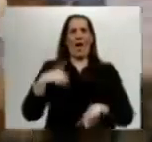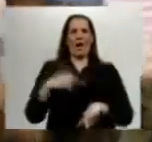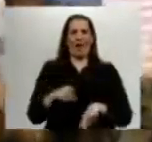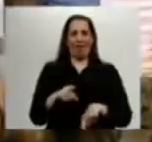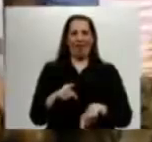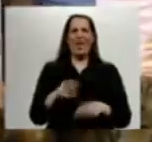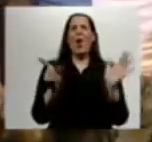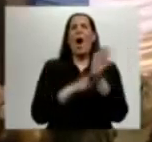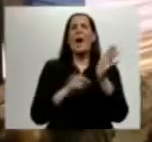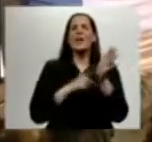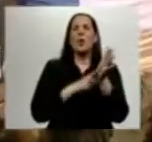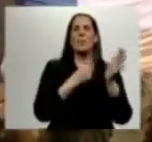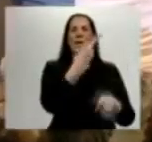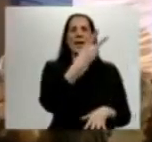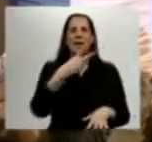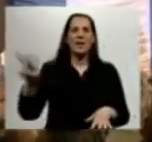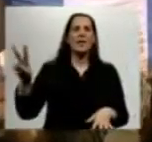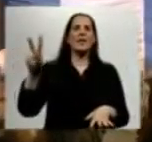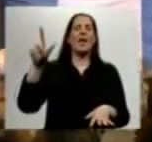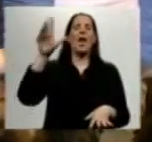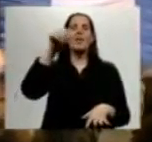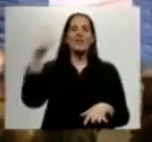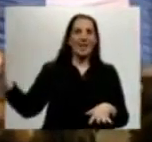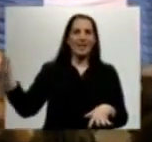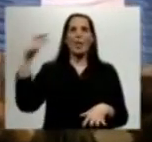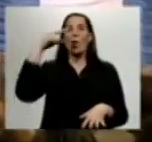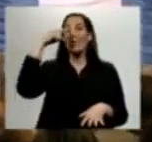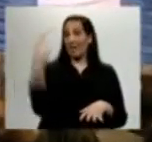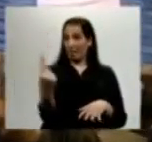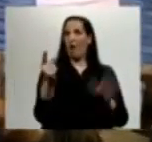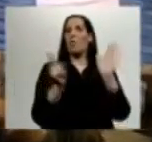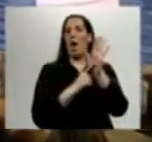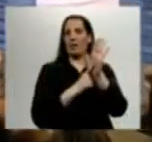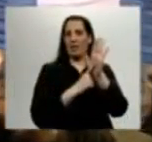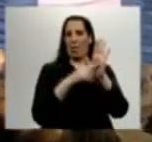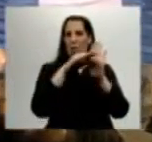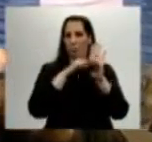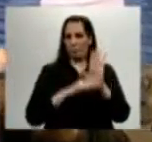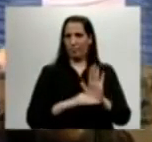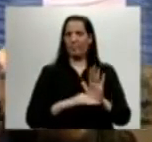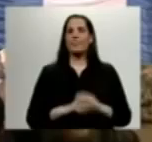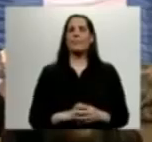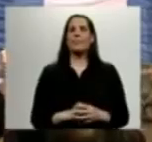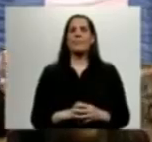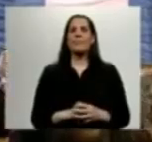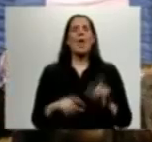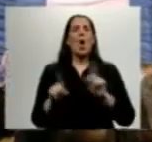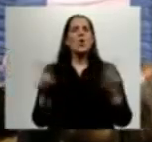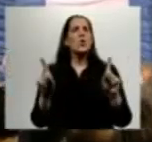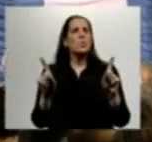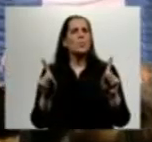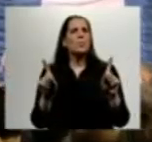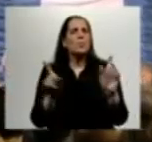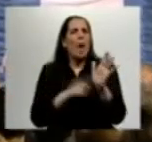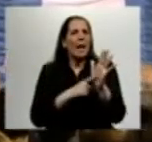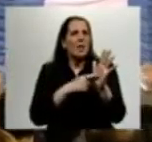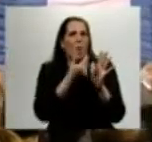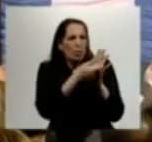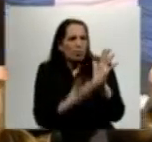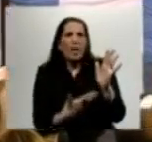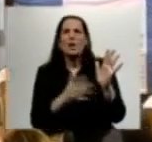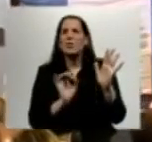2.671 artículos sobre 4.500 artículos que tenían. No solamente eso, sino